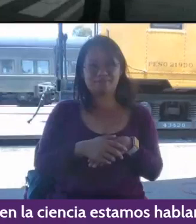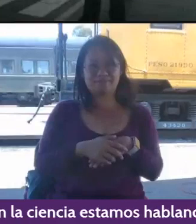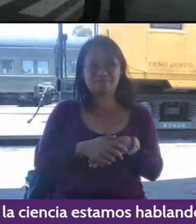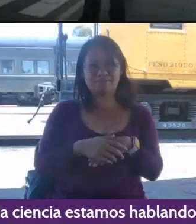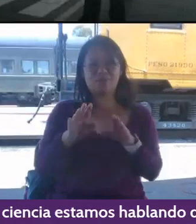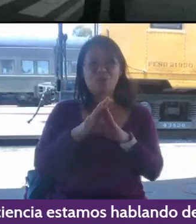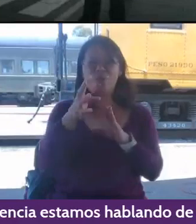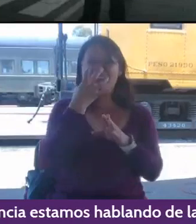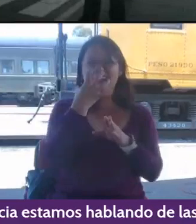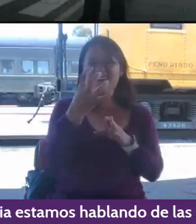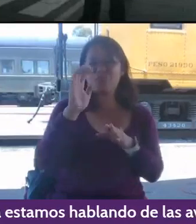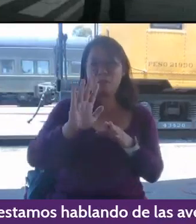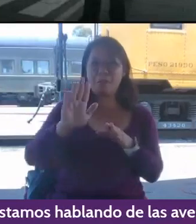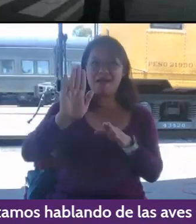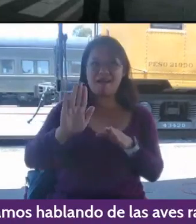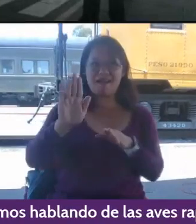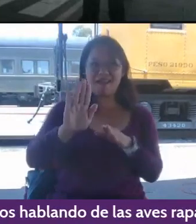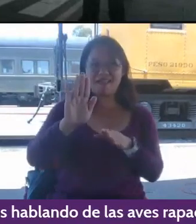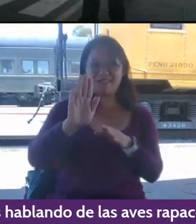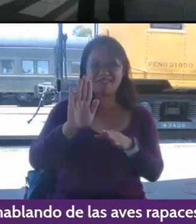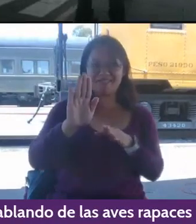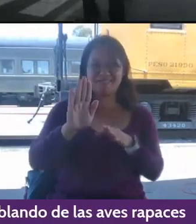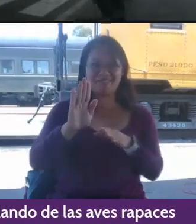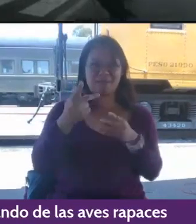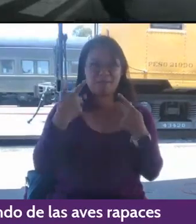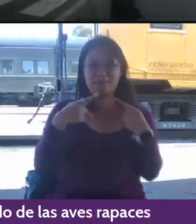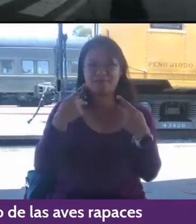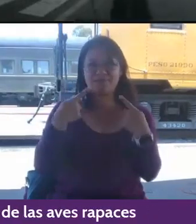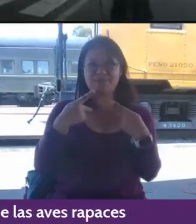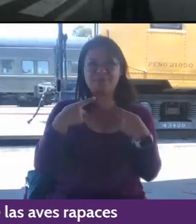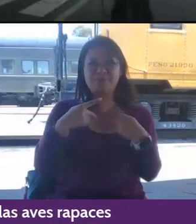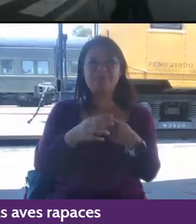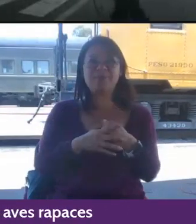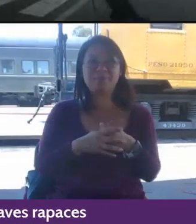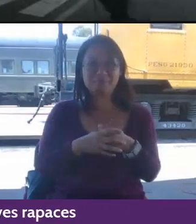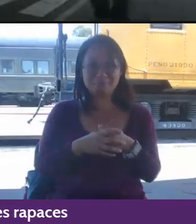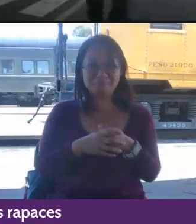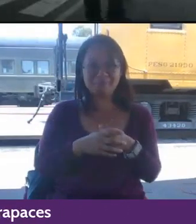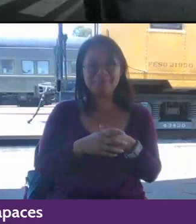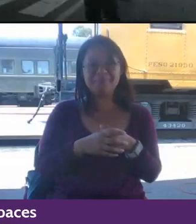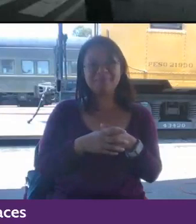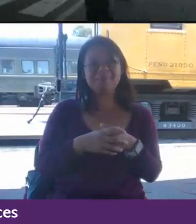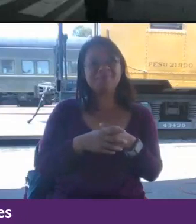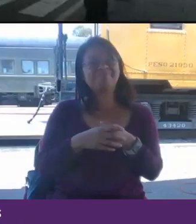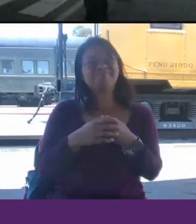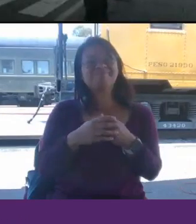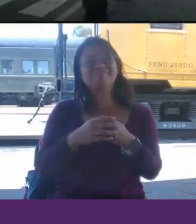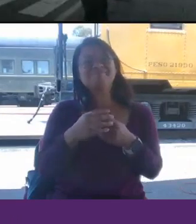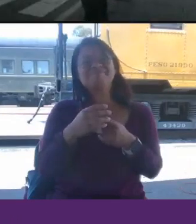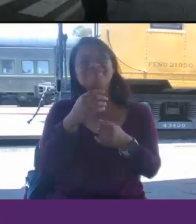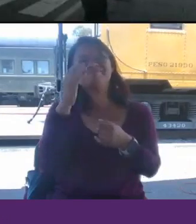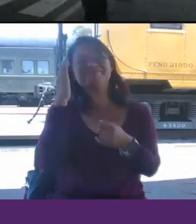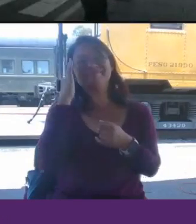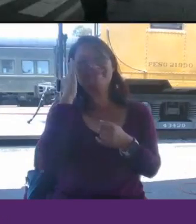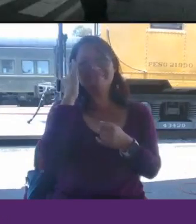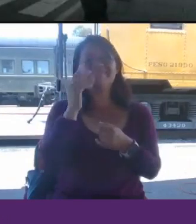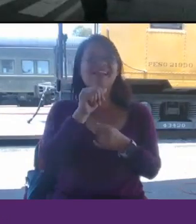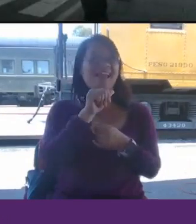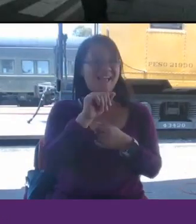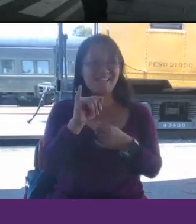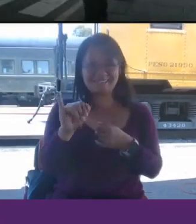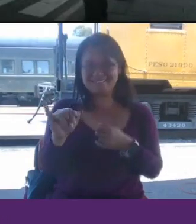Escúchalo en la madrugada. Hace de su sobrina. Pobre de ti. Pero sí, ese ruido hacen en las